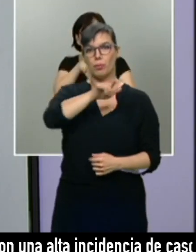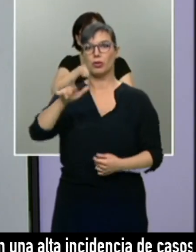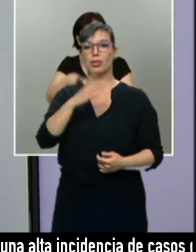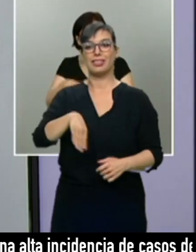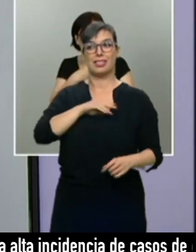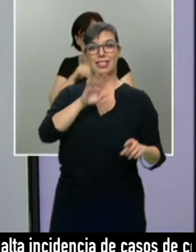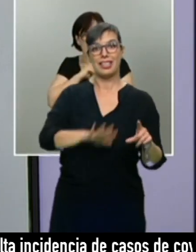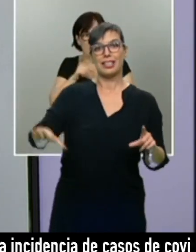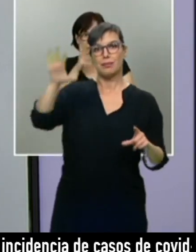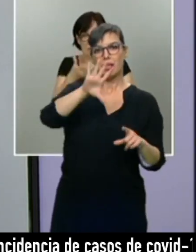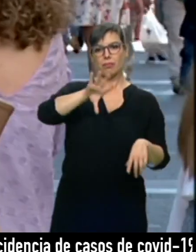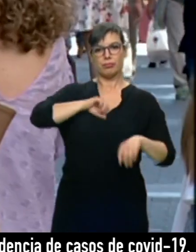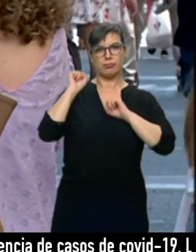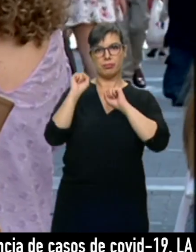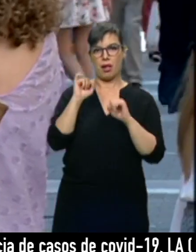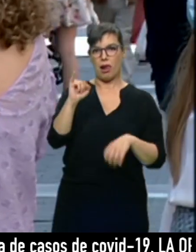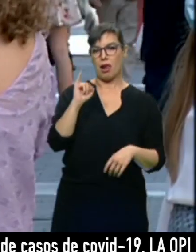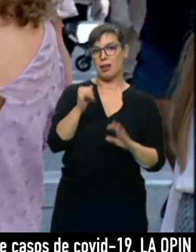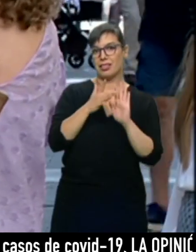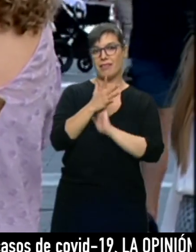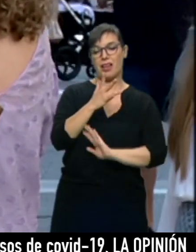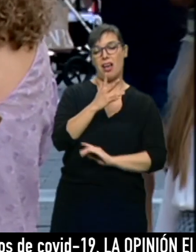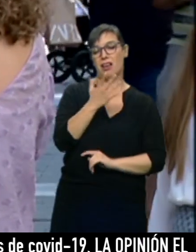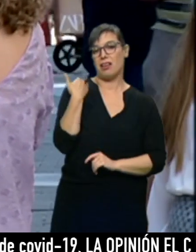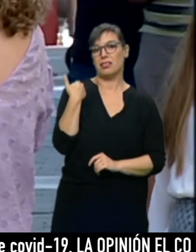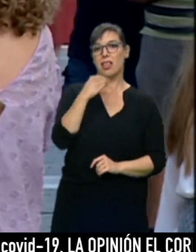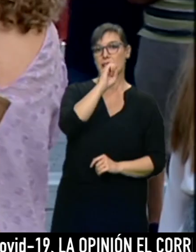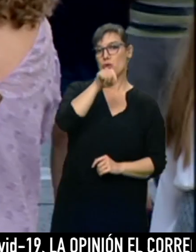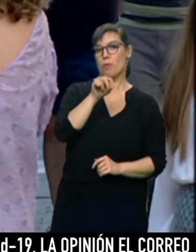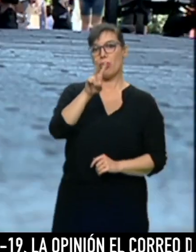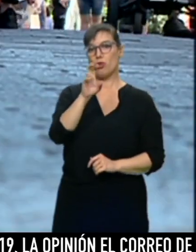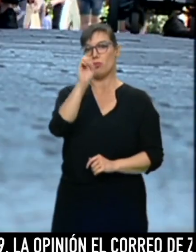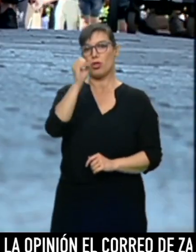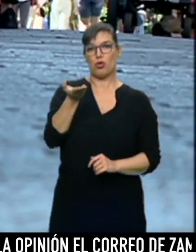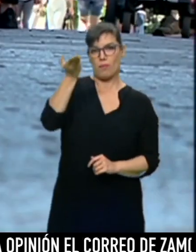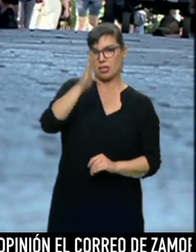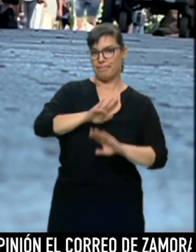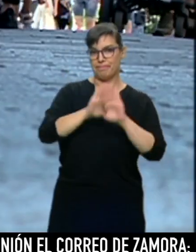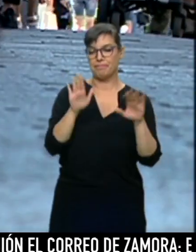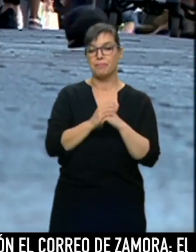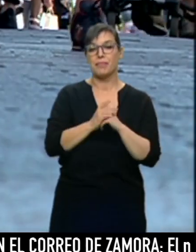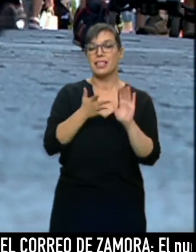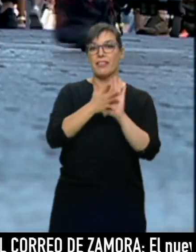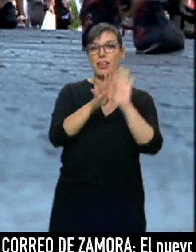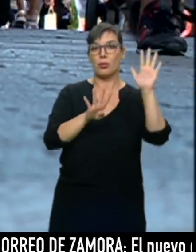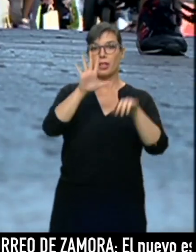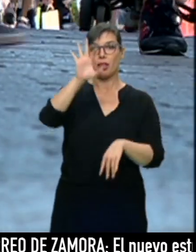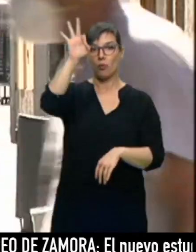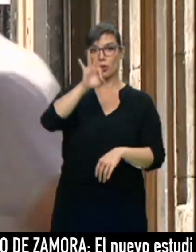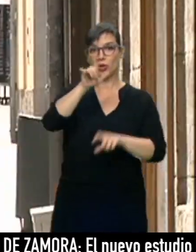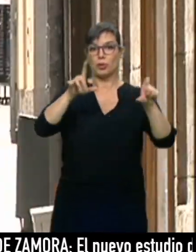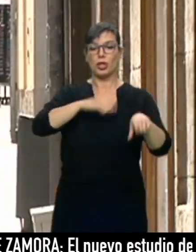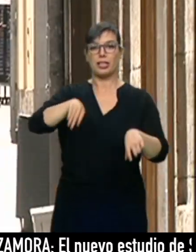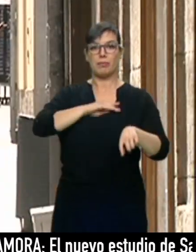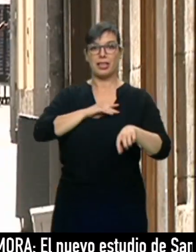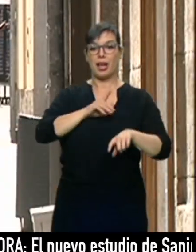de España, tienen anticuerpos. Son solo 2 décimas más que en las anteriores oleadas. Dicho de otro modo, el 95% de los españoles